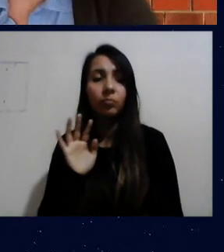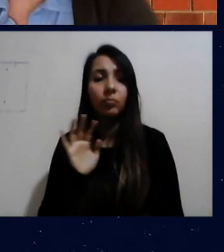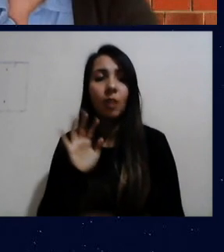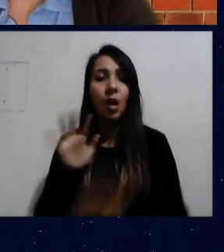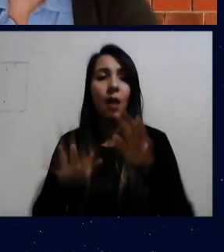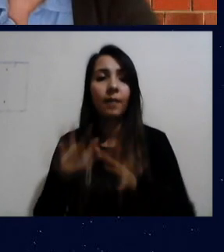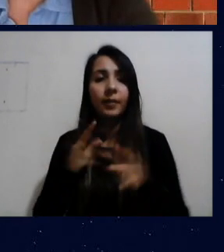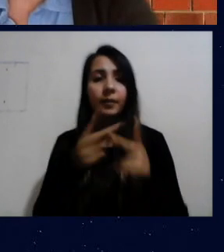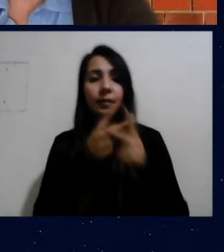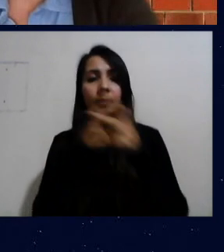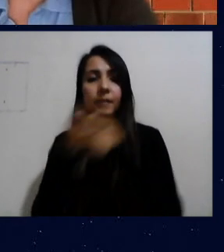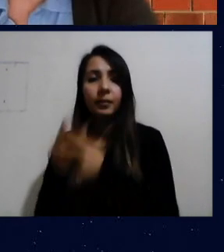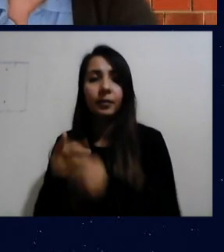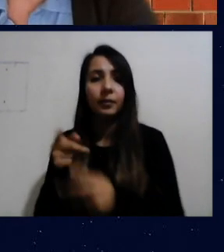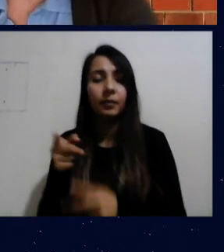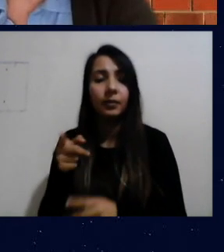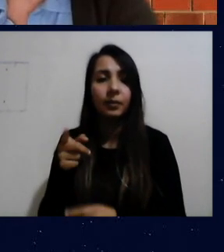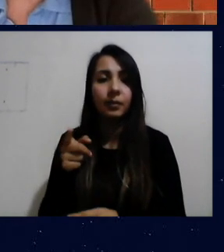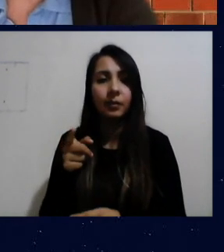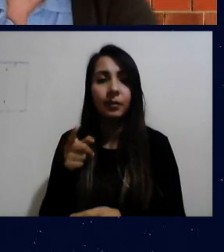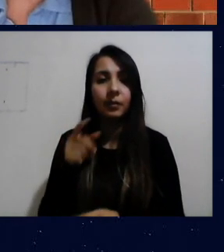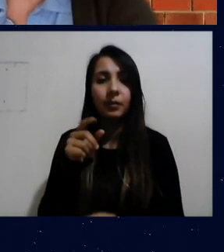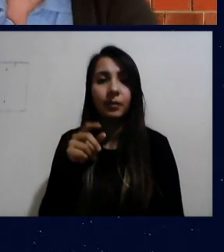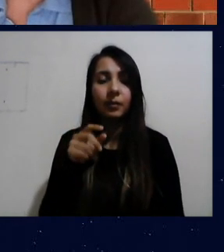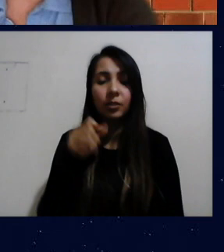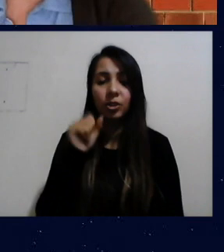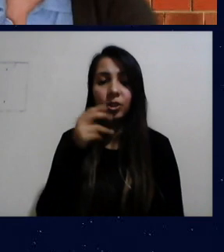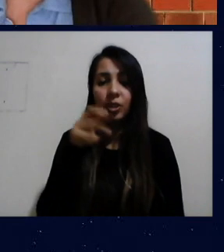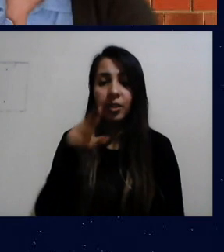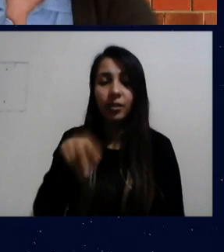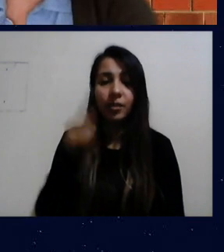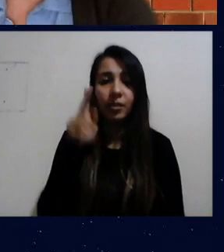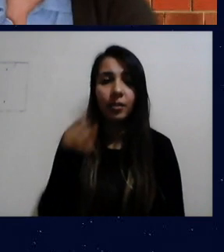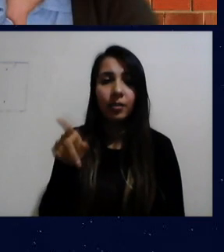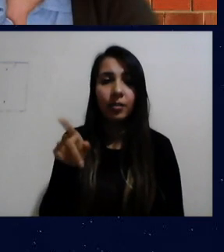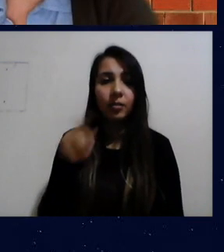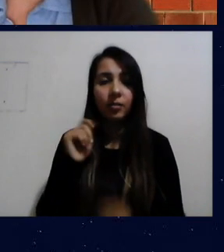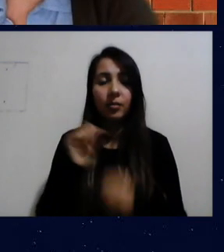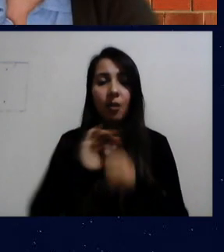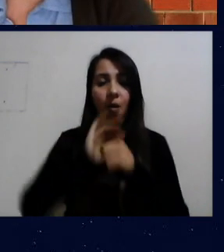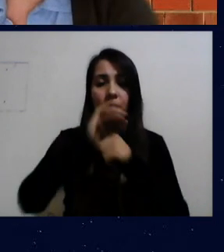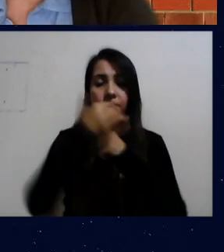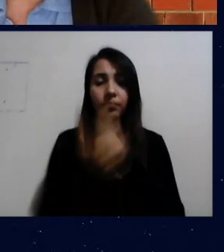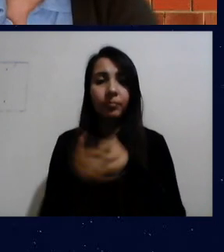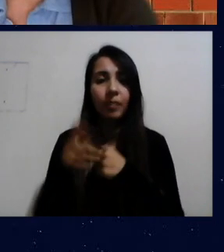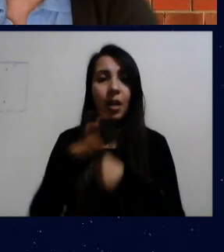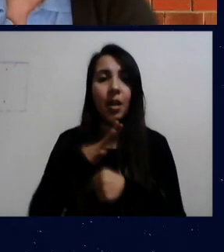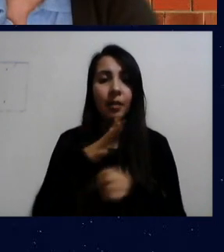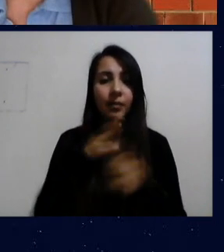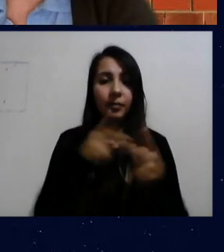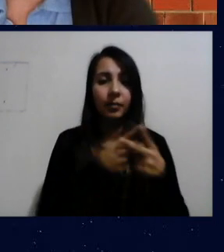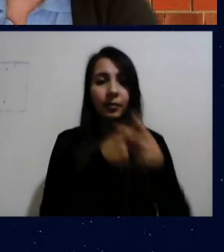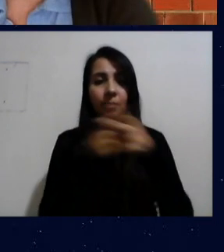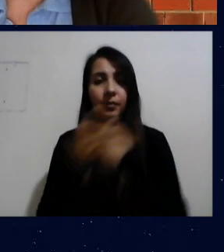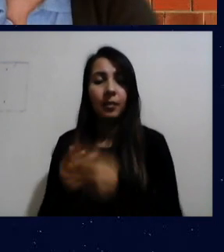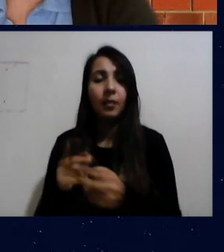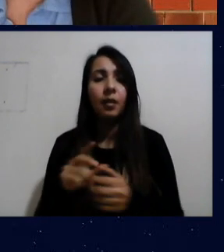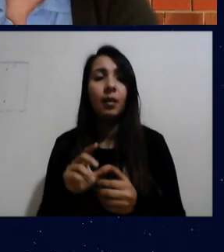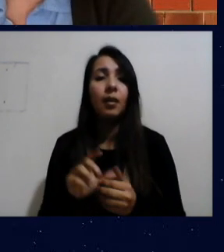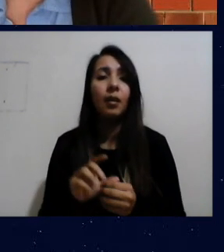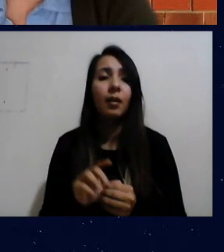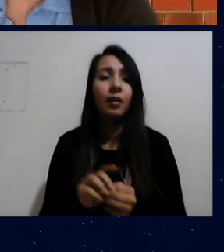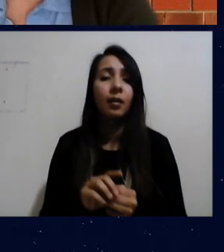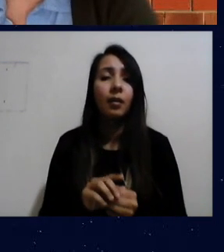una envoltura alrededor de una estrella. Ahí probablemente sean de la misma zona de formación de donde te pueden venir las